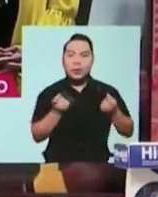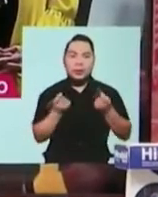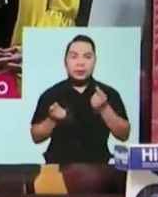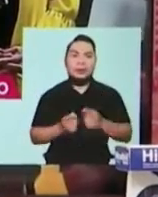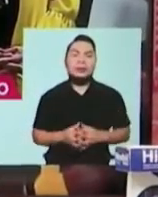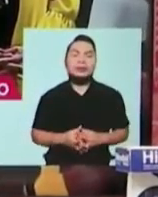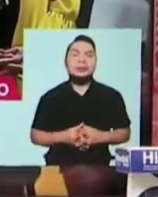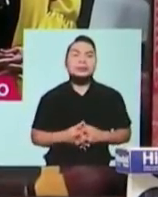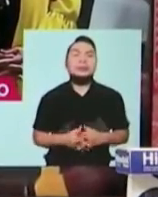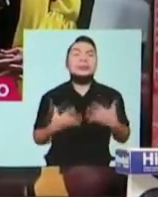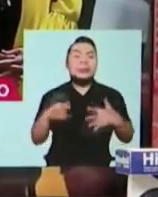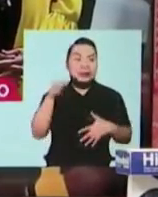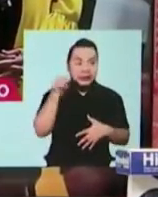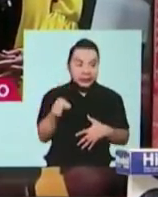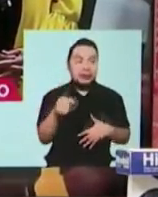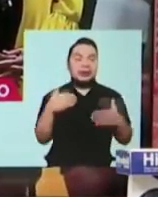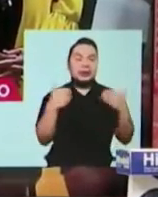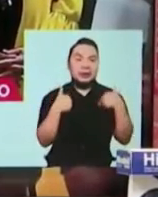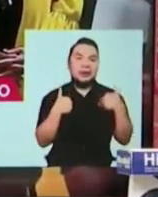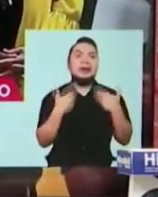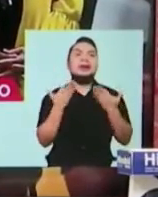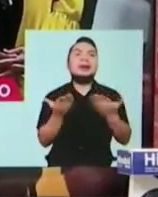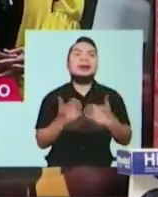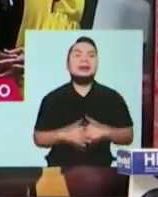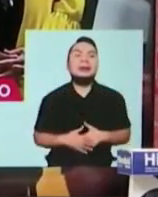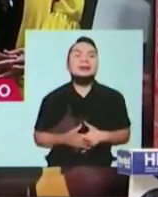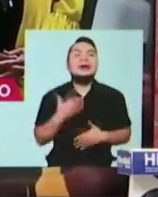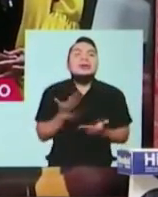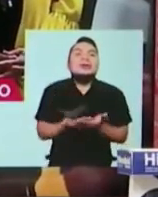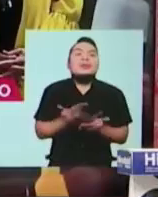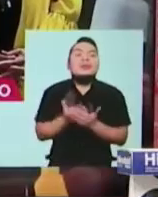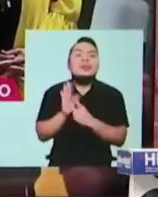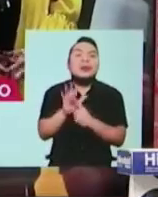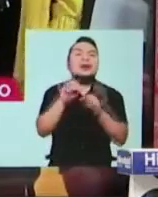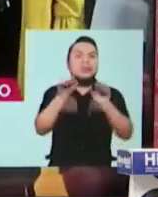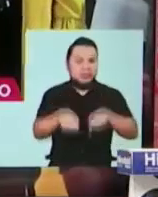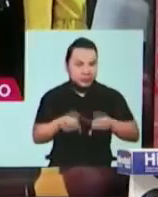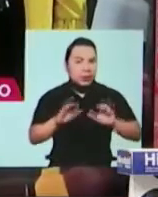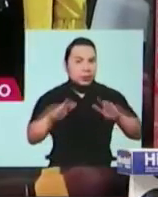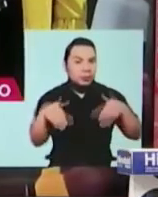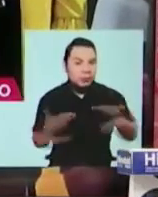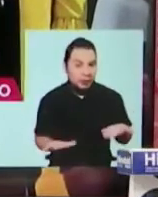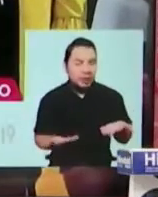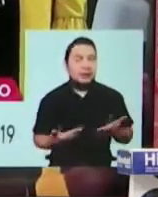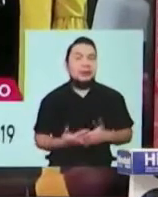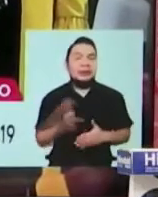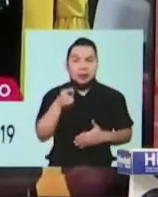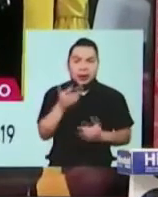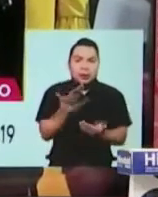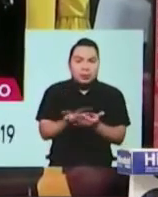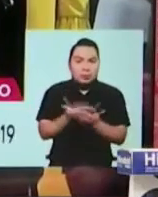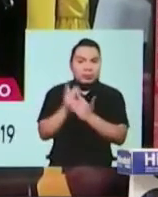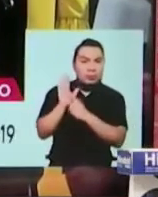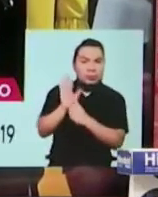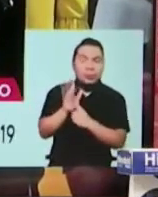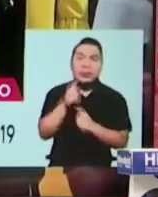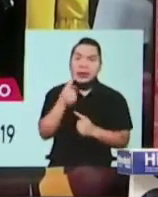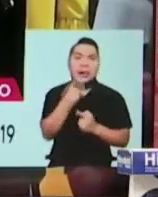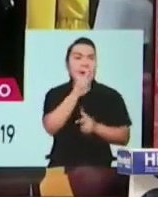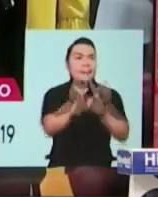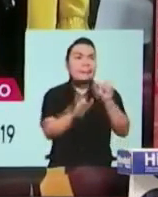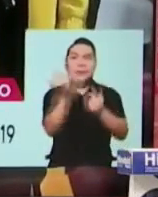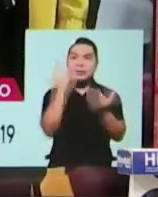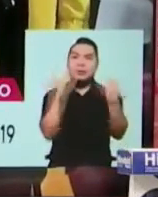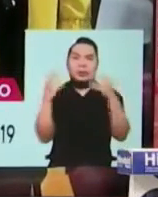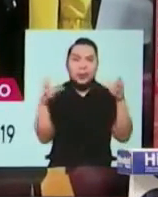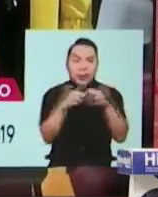Si la mamá lo está criando sola, como hay muchísimos casos, es también responsabilidad de la mamá. La primera responsabilidad es tuya. Tú no te